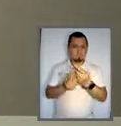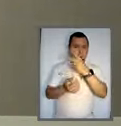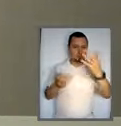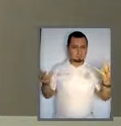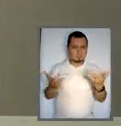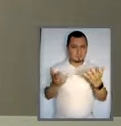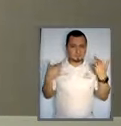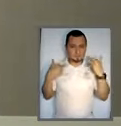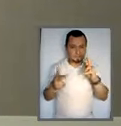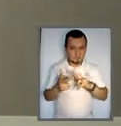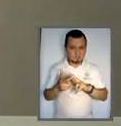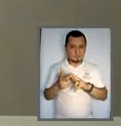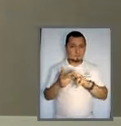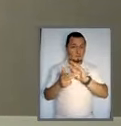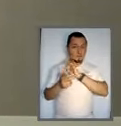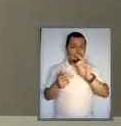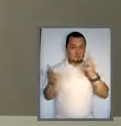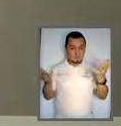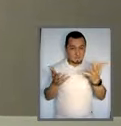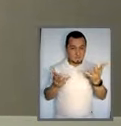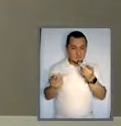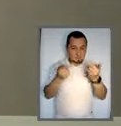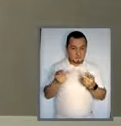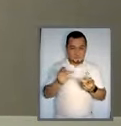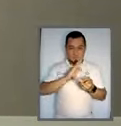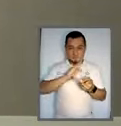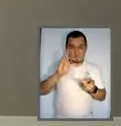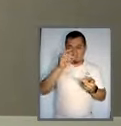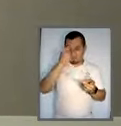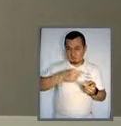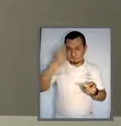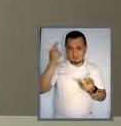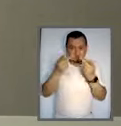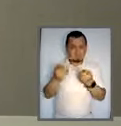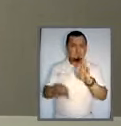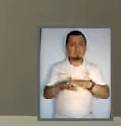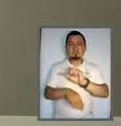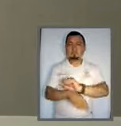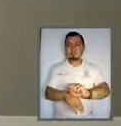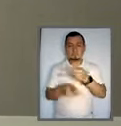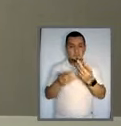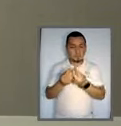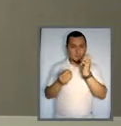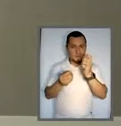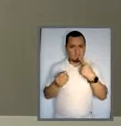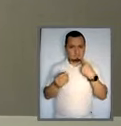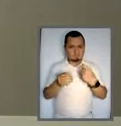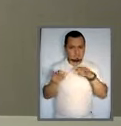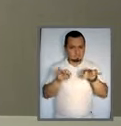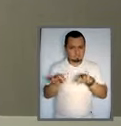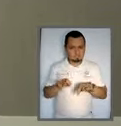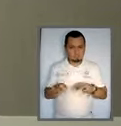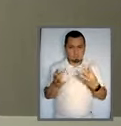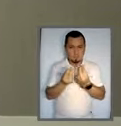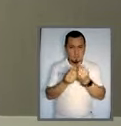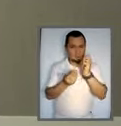compañeras, maestras y maestros están haciendo al respecto, que no ha sido fácil, no ha sido sencillo, pero sin embargo estamos dando al máximo